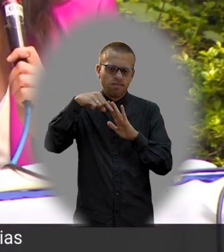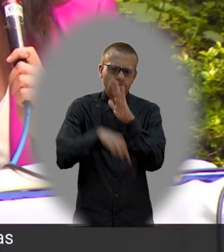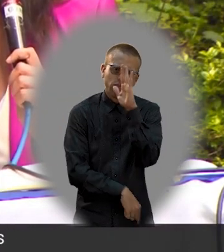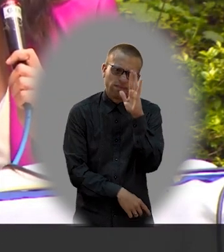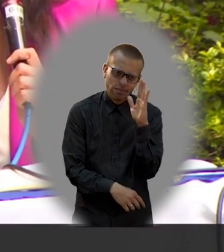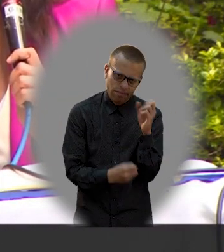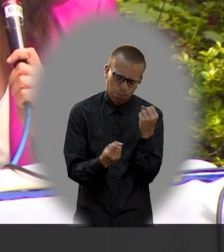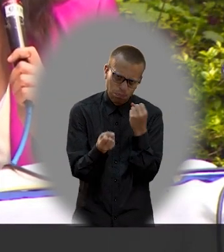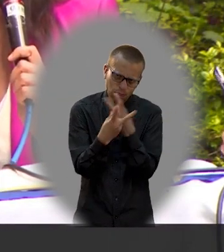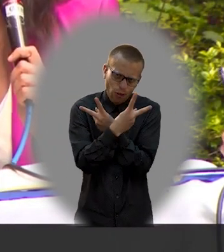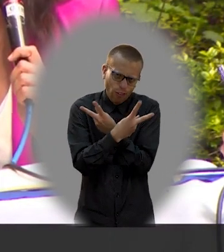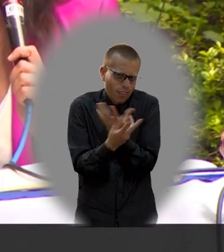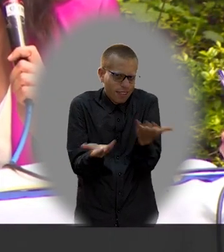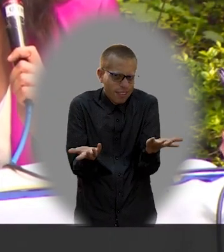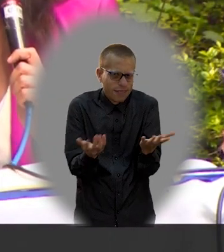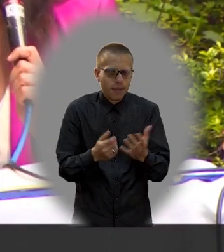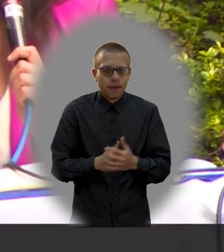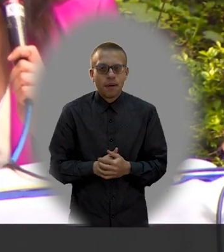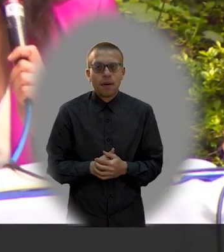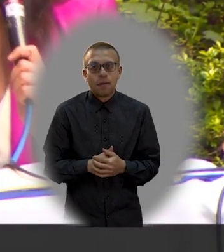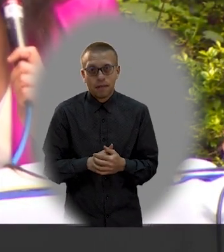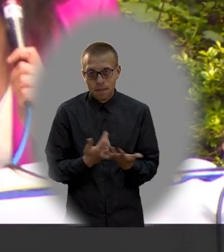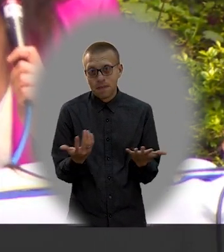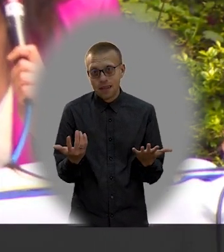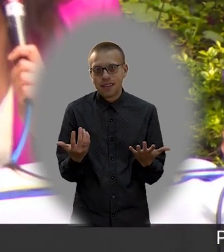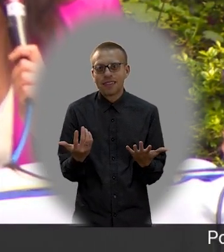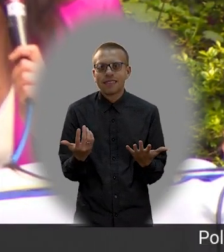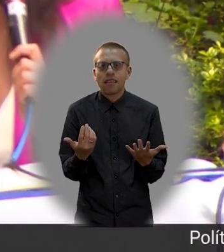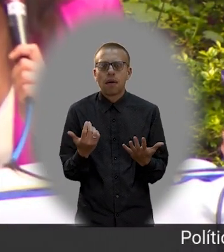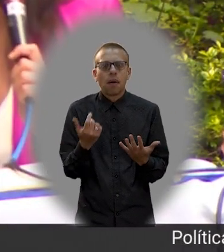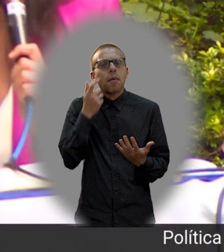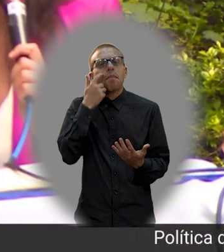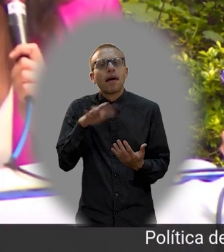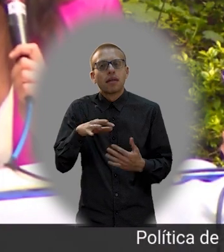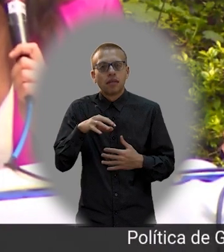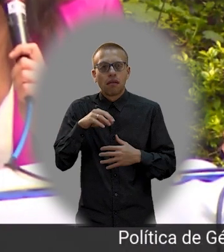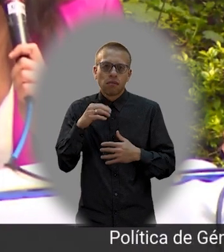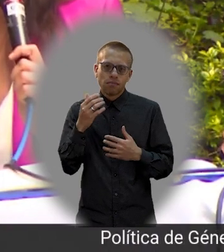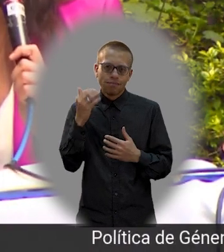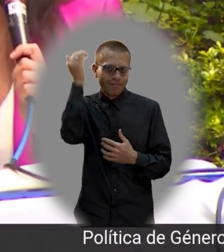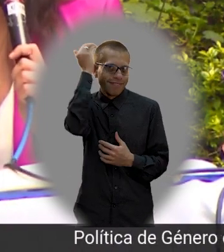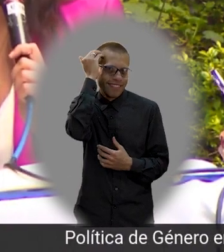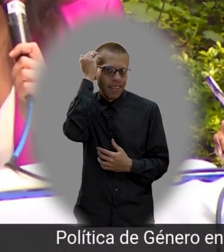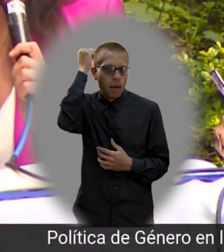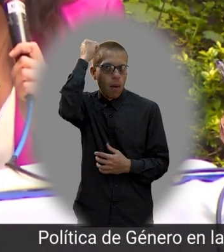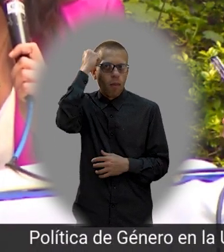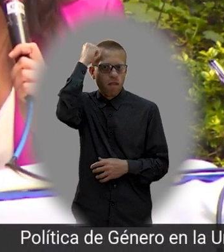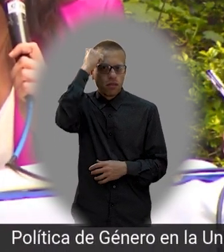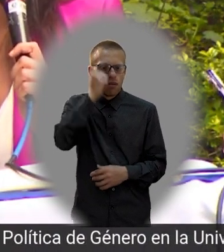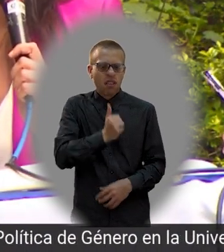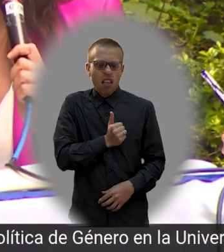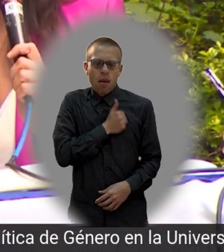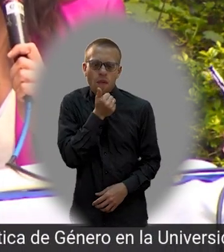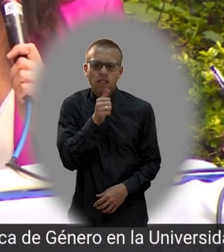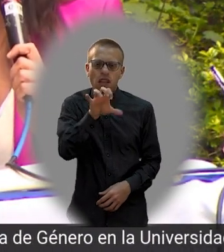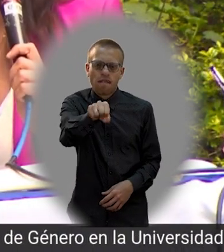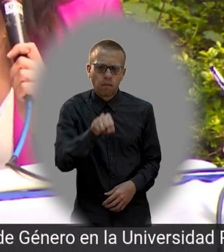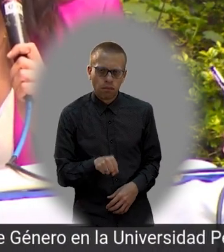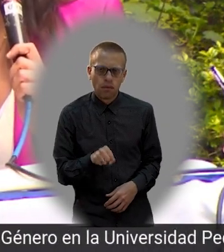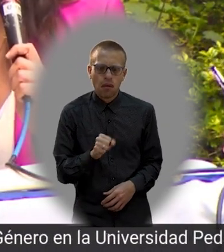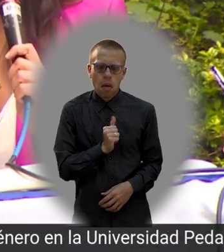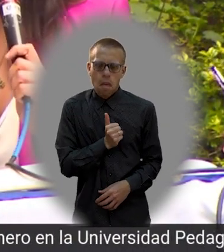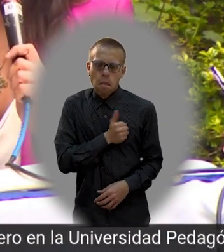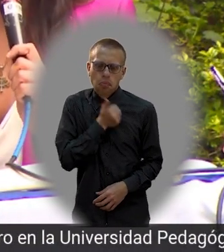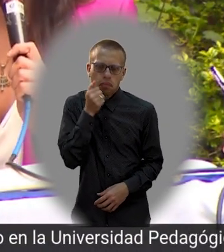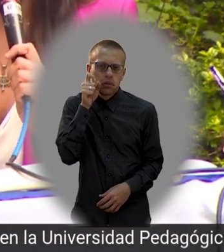sobre todo la enorme naturalización del fenómeno. Es decir, toda la comunidad estaba inserta en la lógica de esto no es